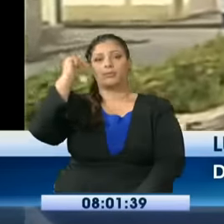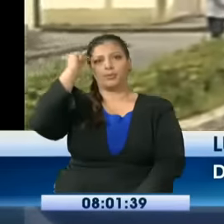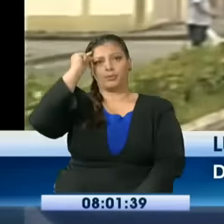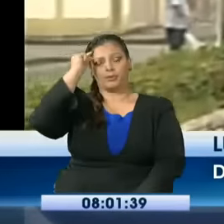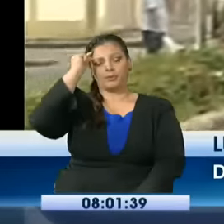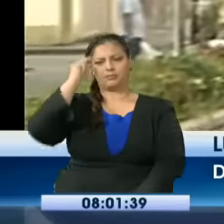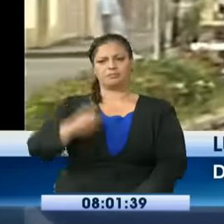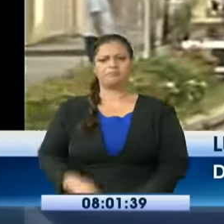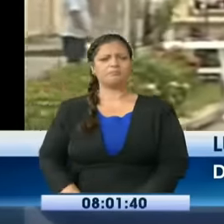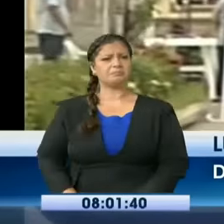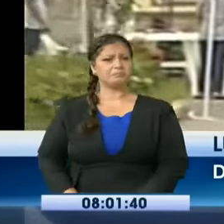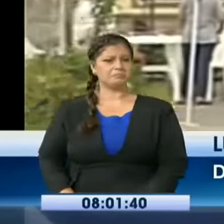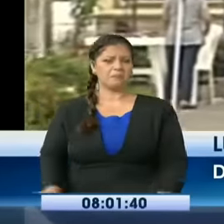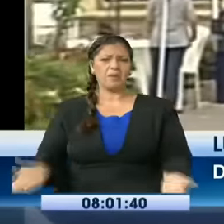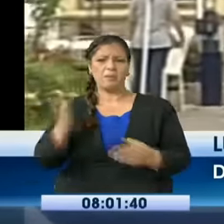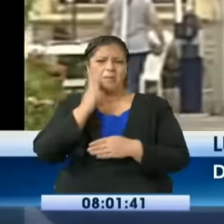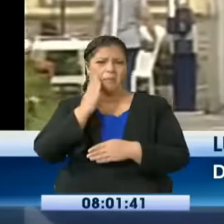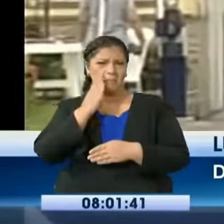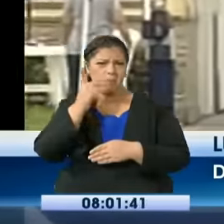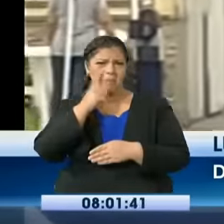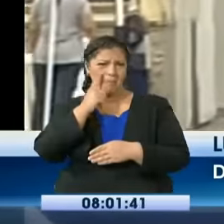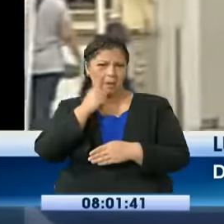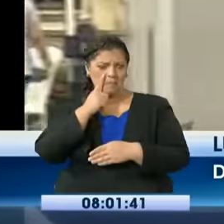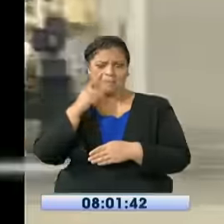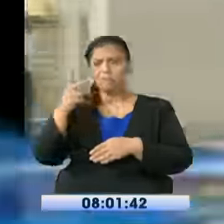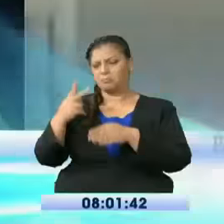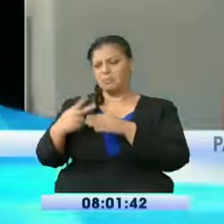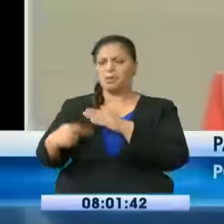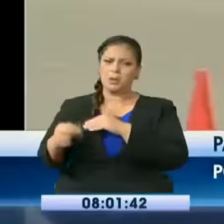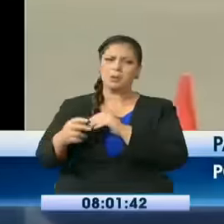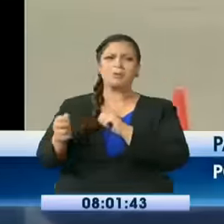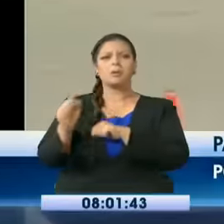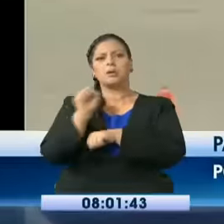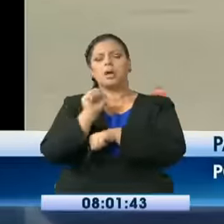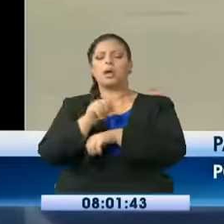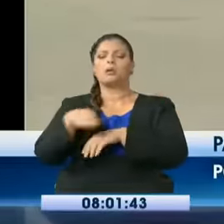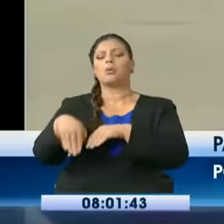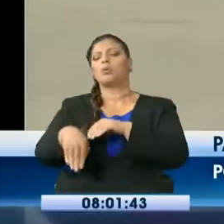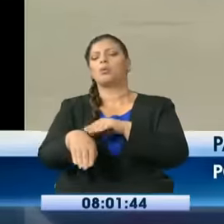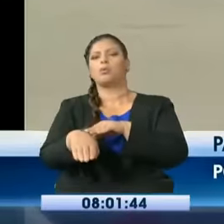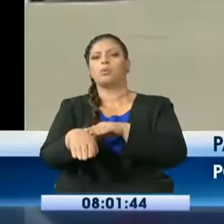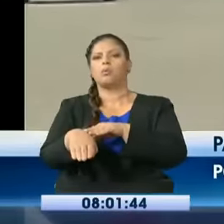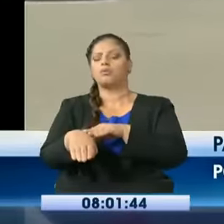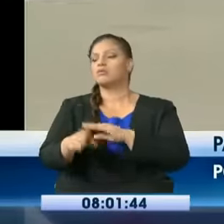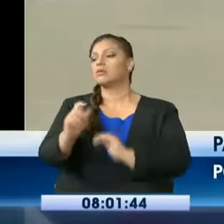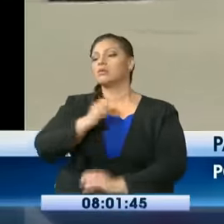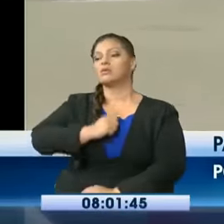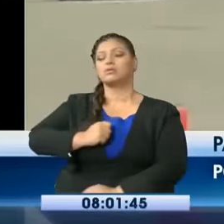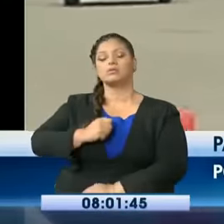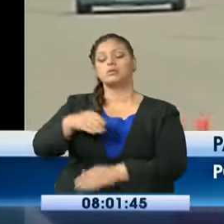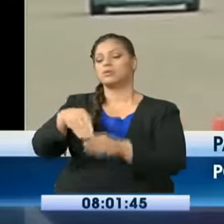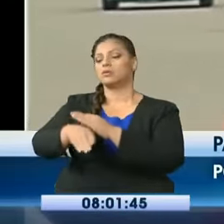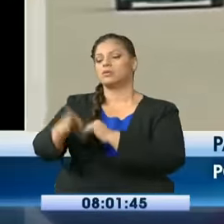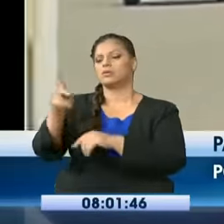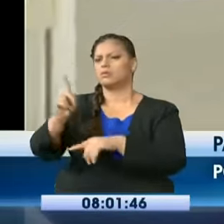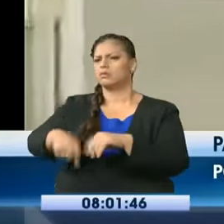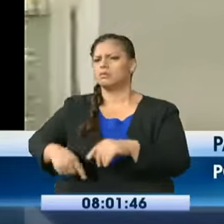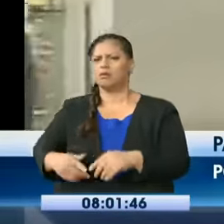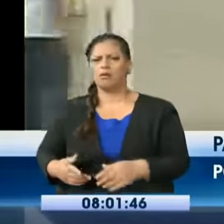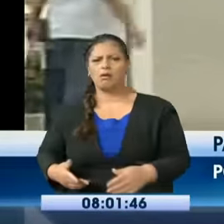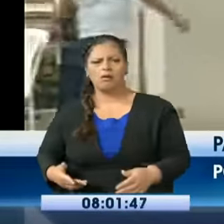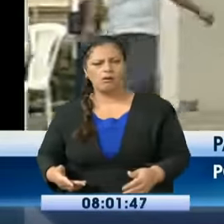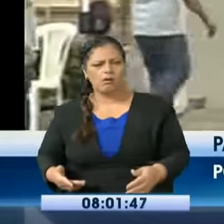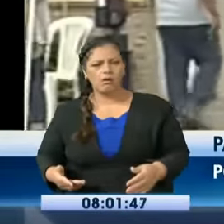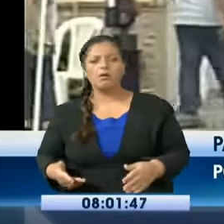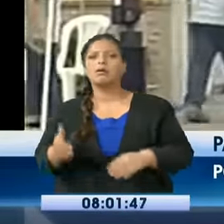estado prohibiendo la entrada y es la molestia de los padres de familia. Ya hay una respuesta del municipio. Ya ha habido un control también de la